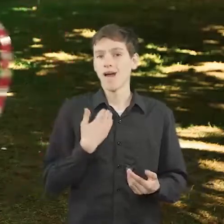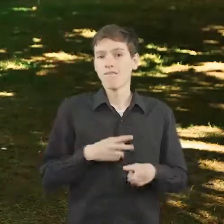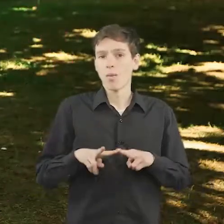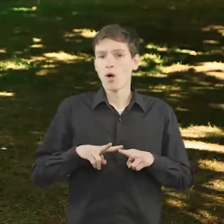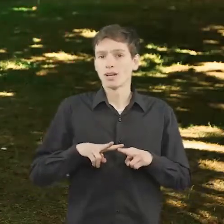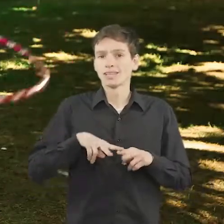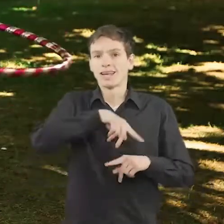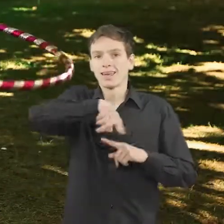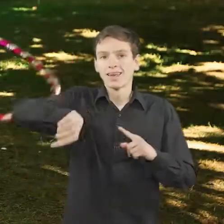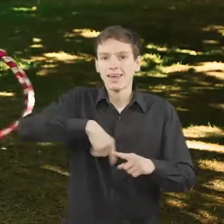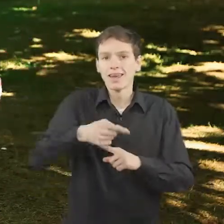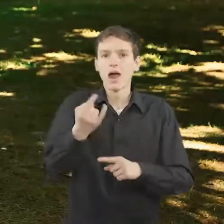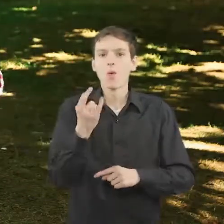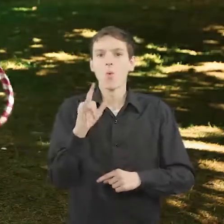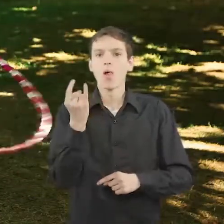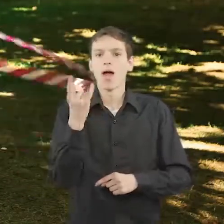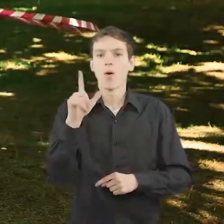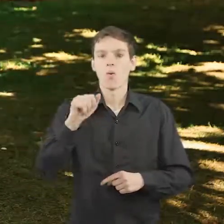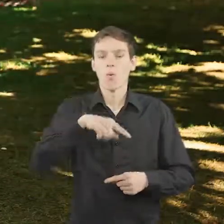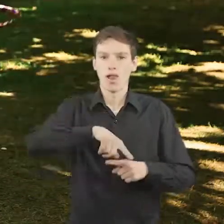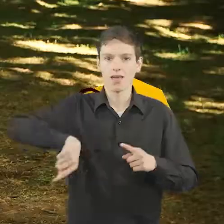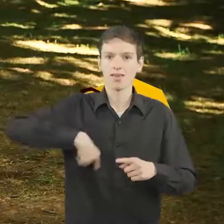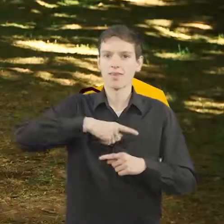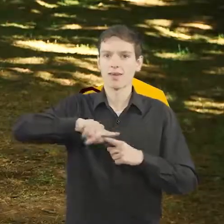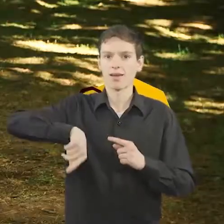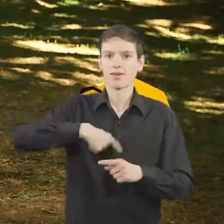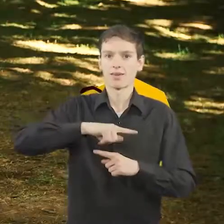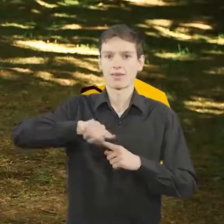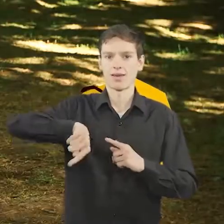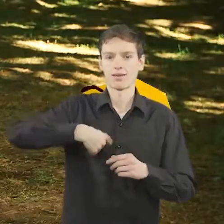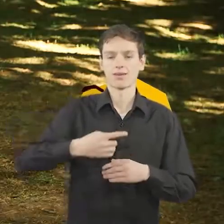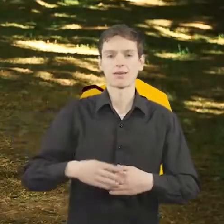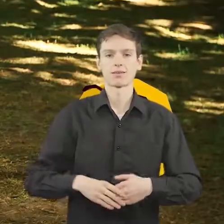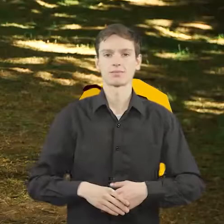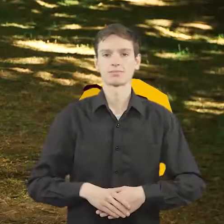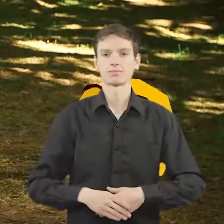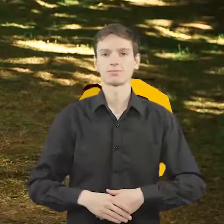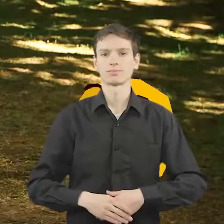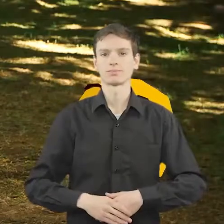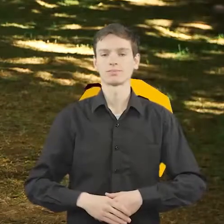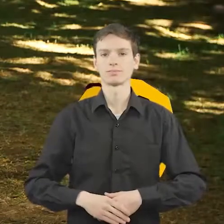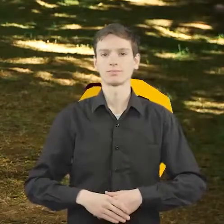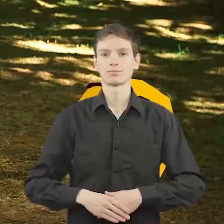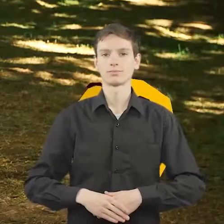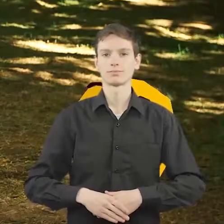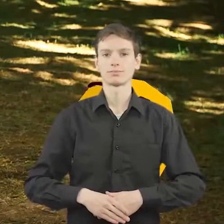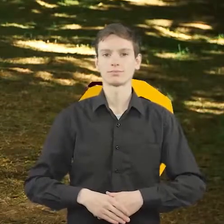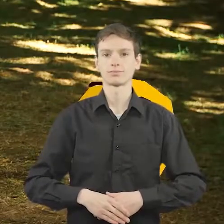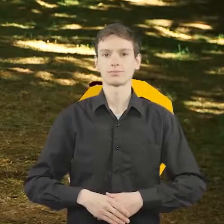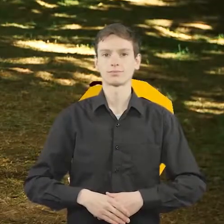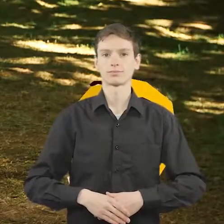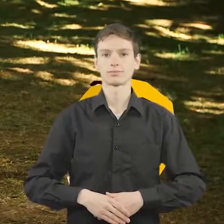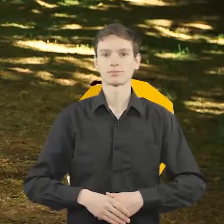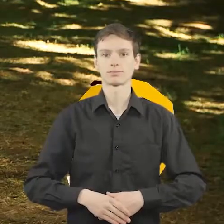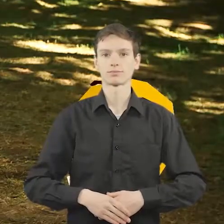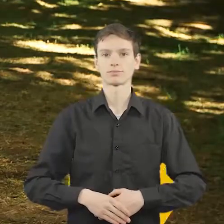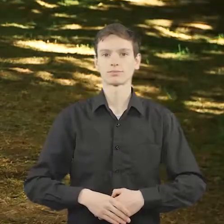ahora vamos a hacer girar el Hula Hula. Sara hace girar el Hula Hula en su cintura hasta que este cae al suelo.